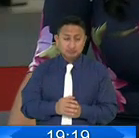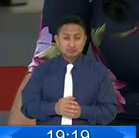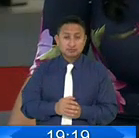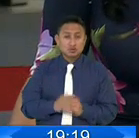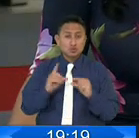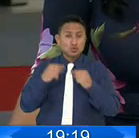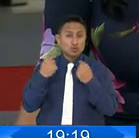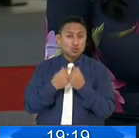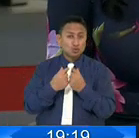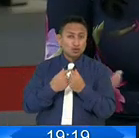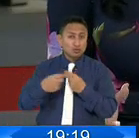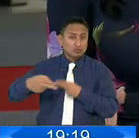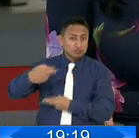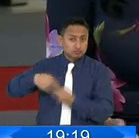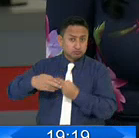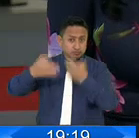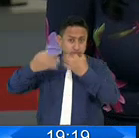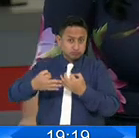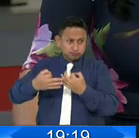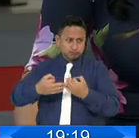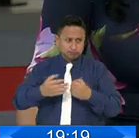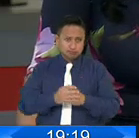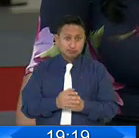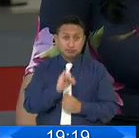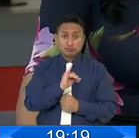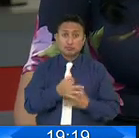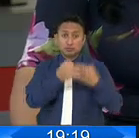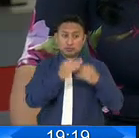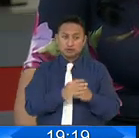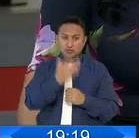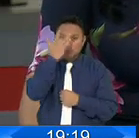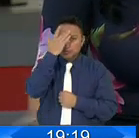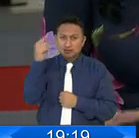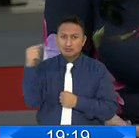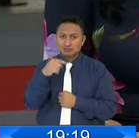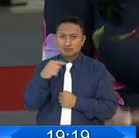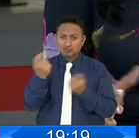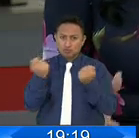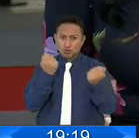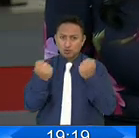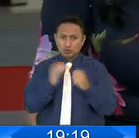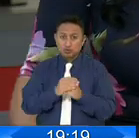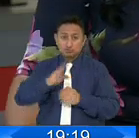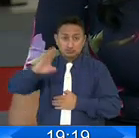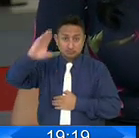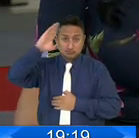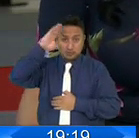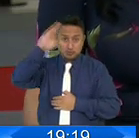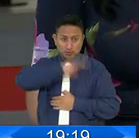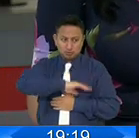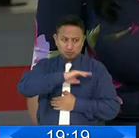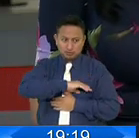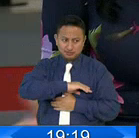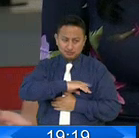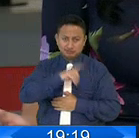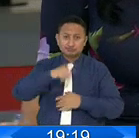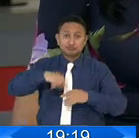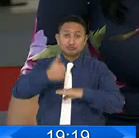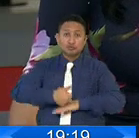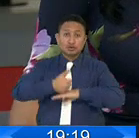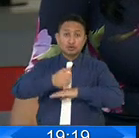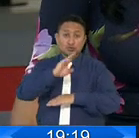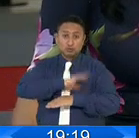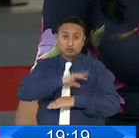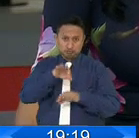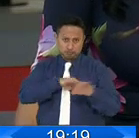los gremios de comerciantes formales e informales por los mecanismos de control que efectúan los agentes metropolitanos. Las autoridades